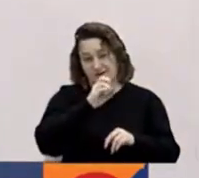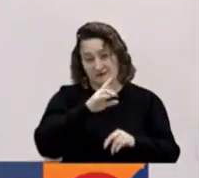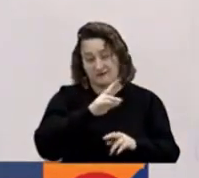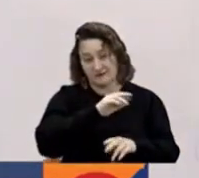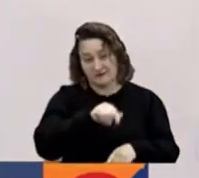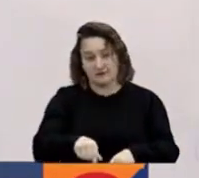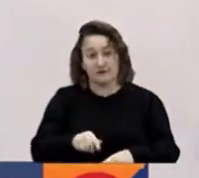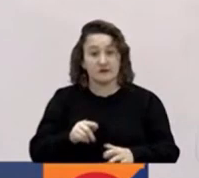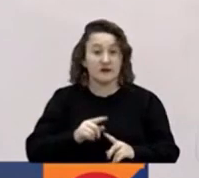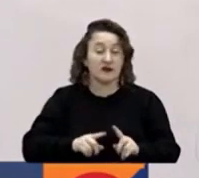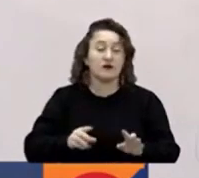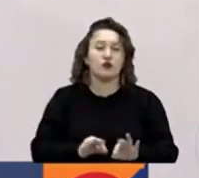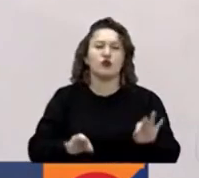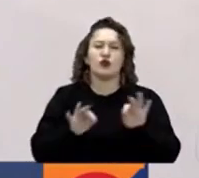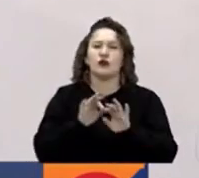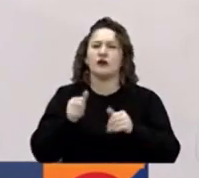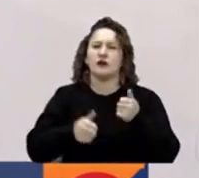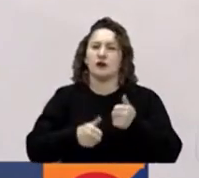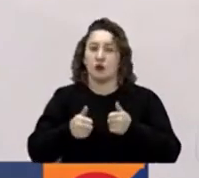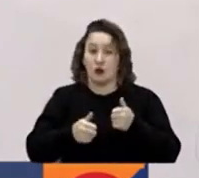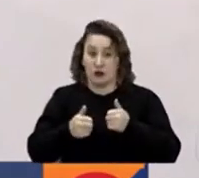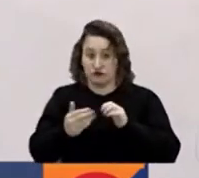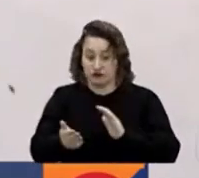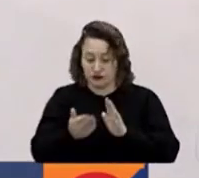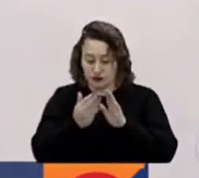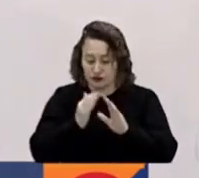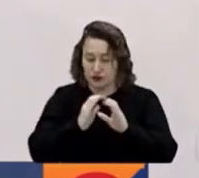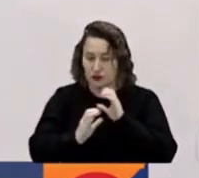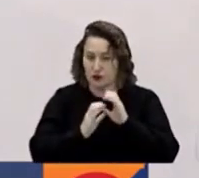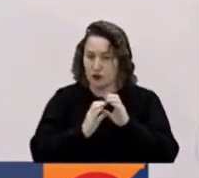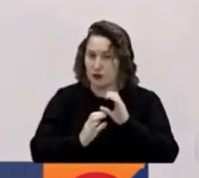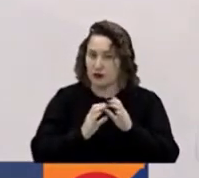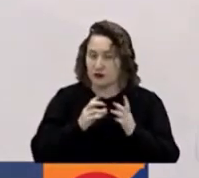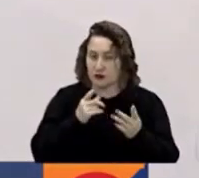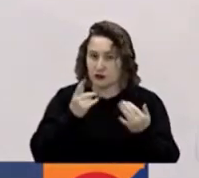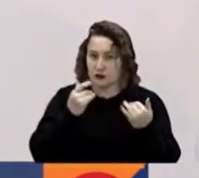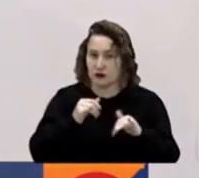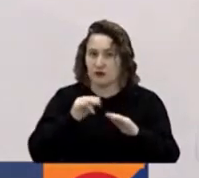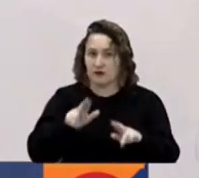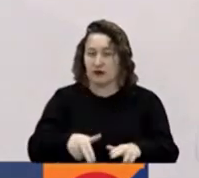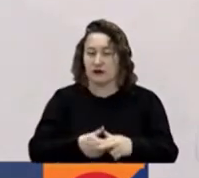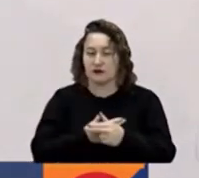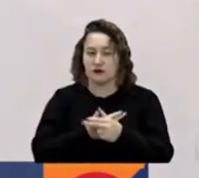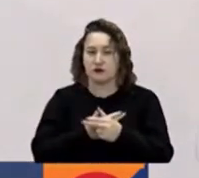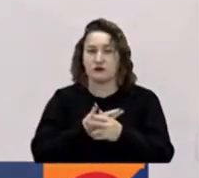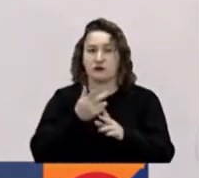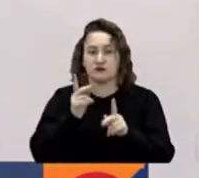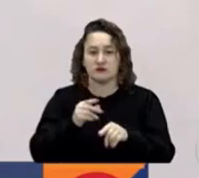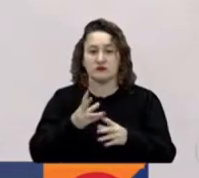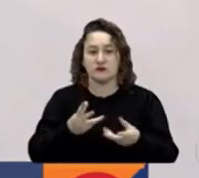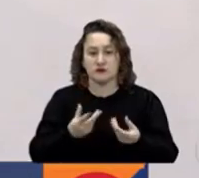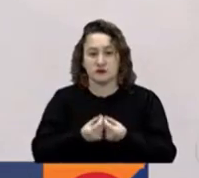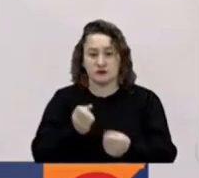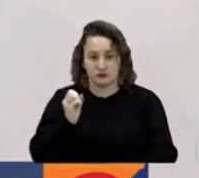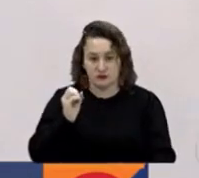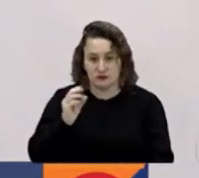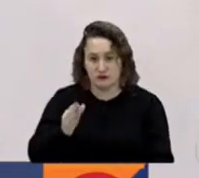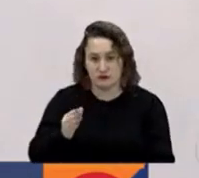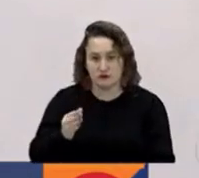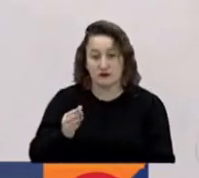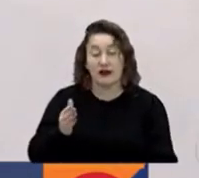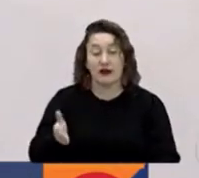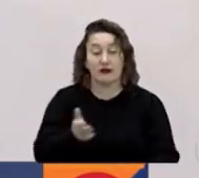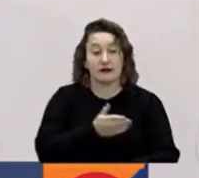importante aquí es que ya hay un acercamiento, que ya hay una comunicación directa de federación también con el club del jugador, con el club